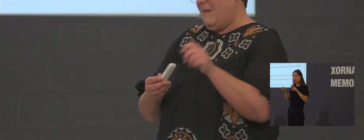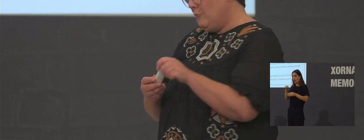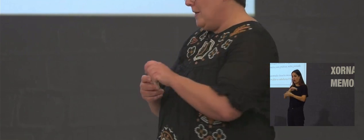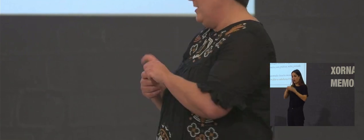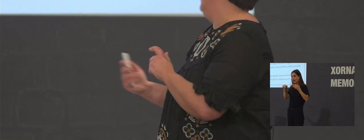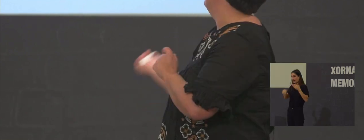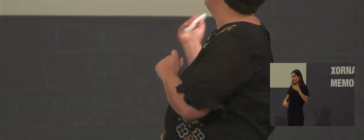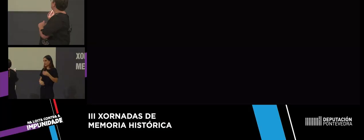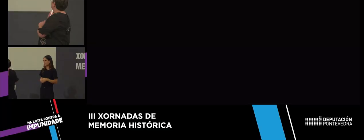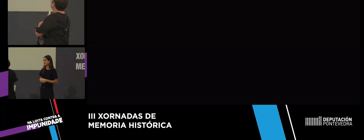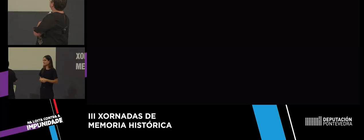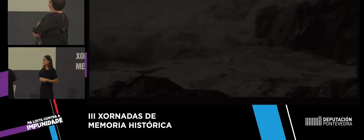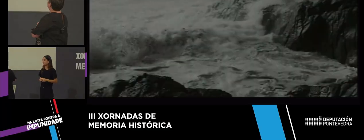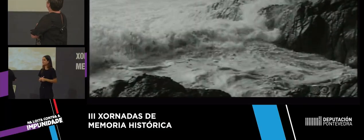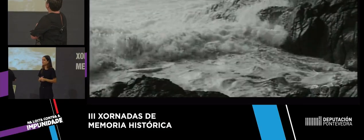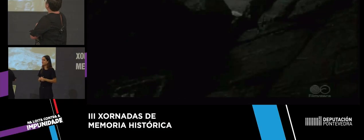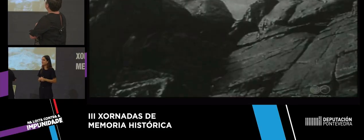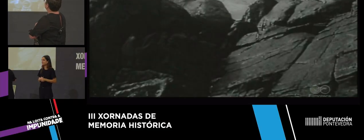Vamos a verlo.